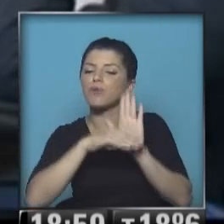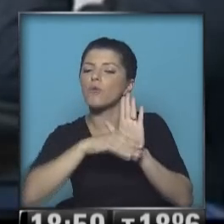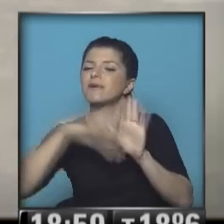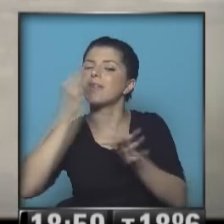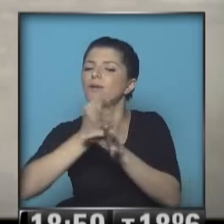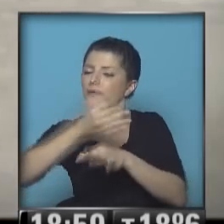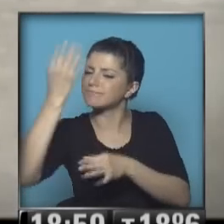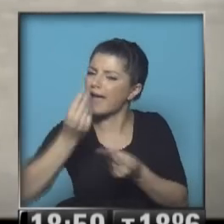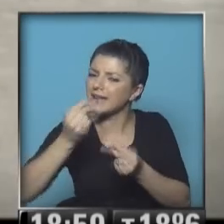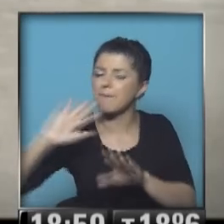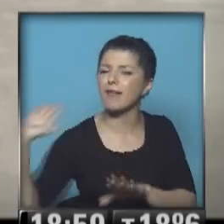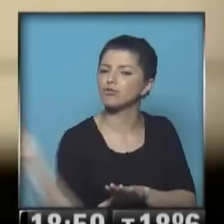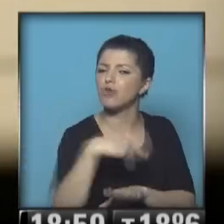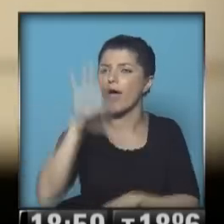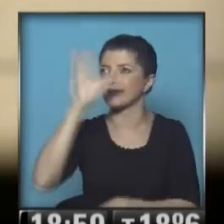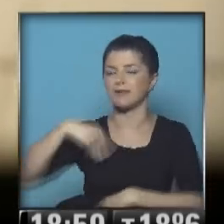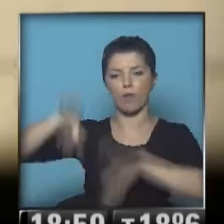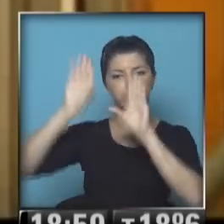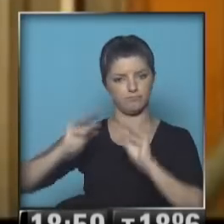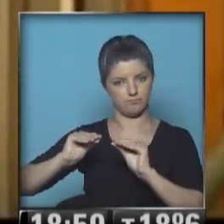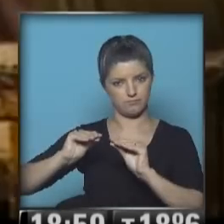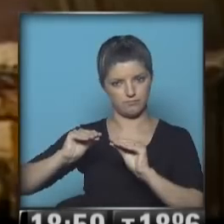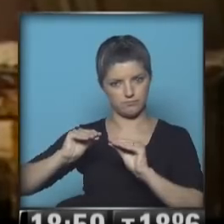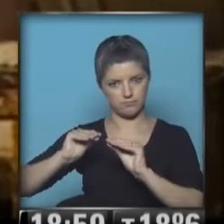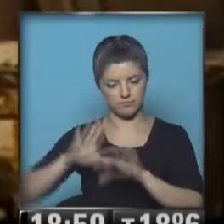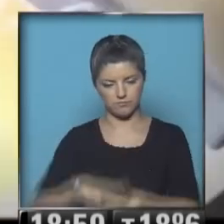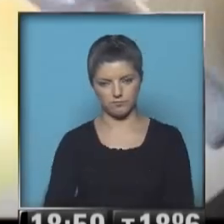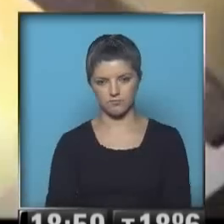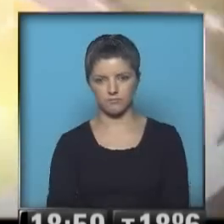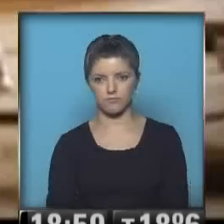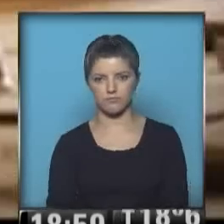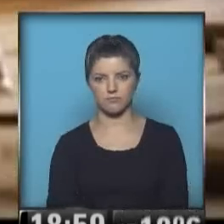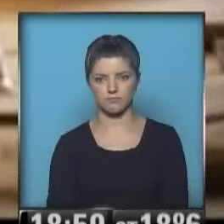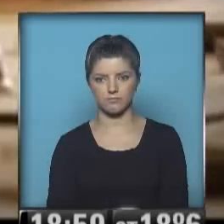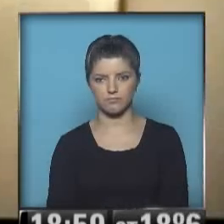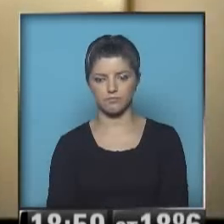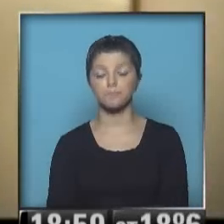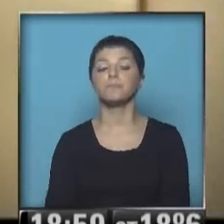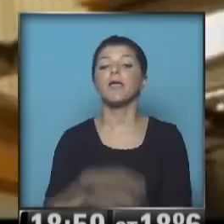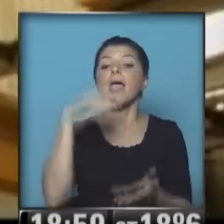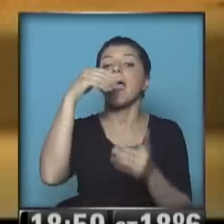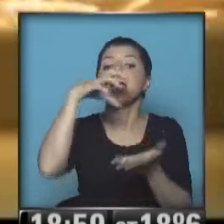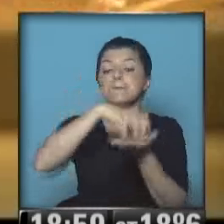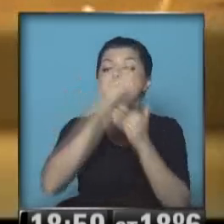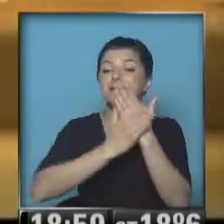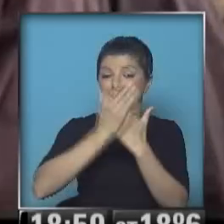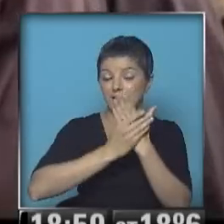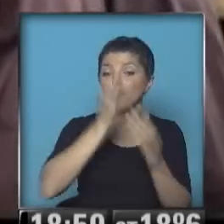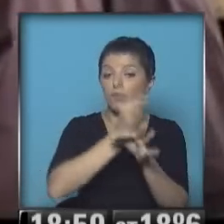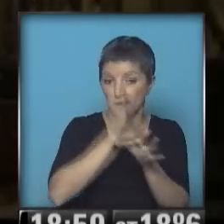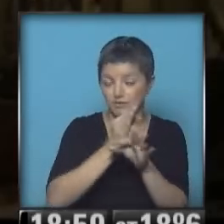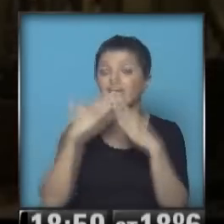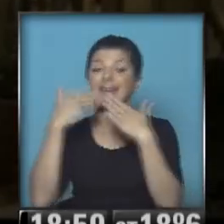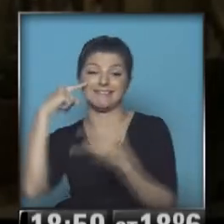calidad para todos los argentinos. El Ministerio de Educación, a través del